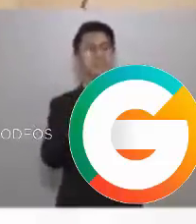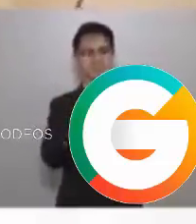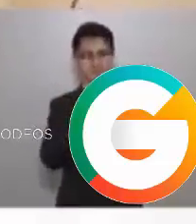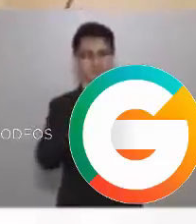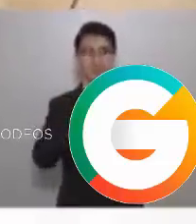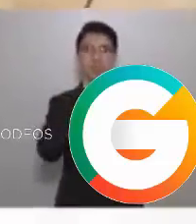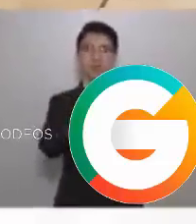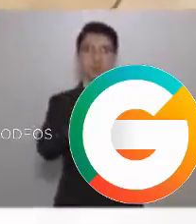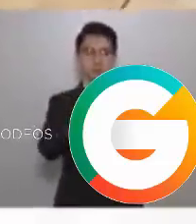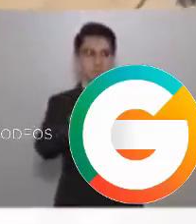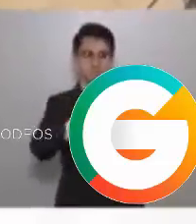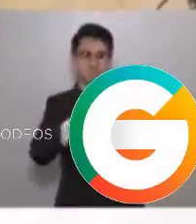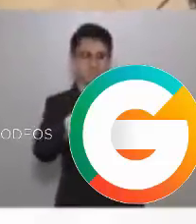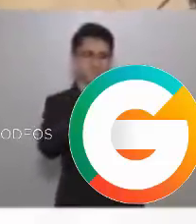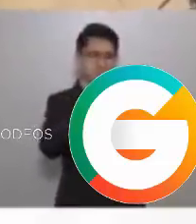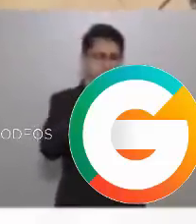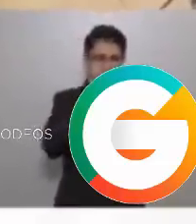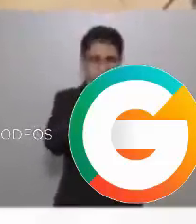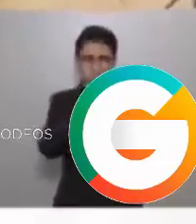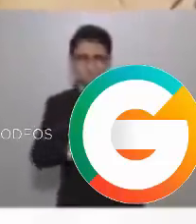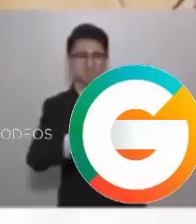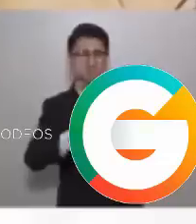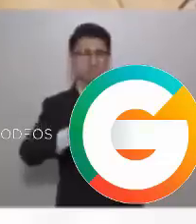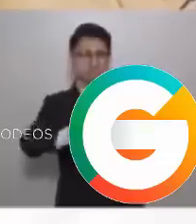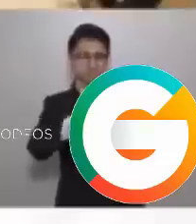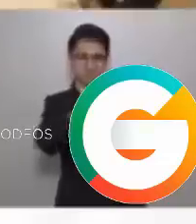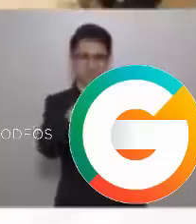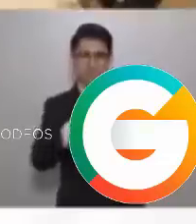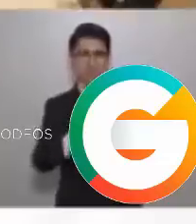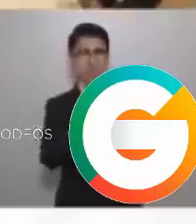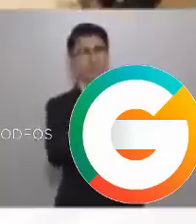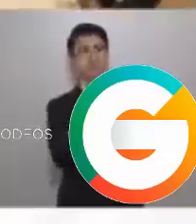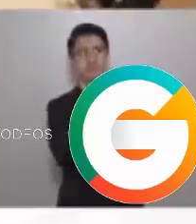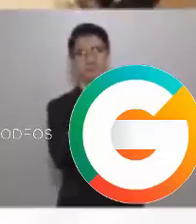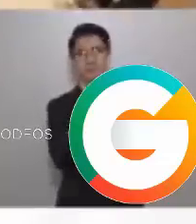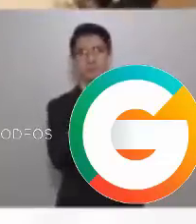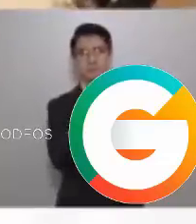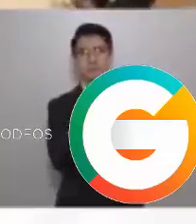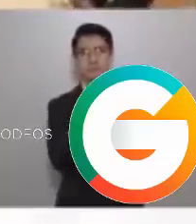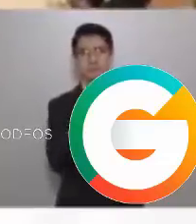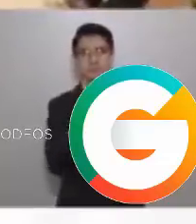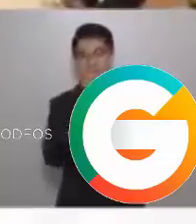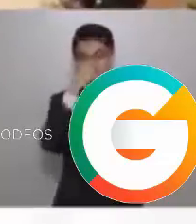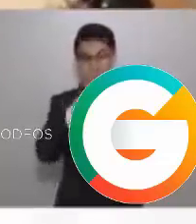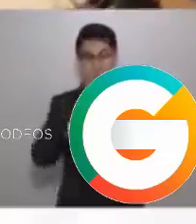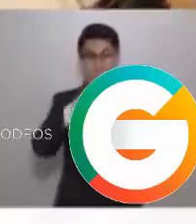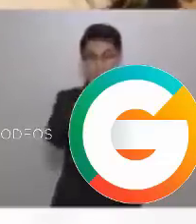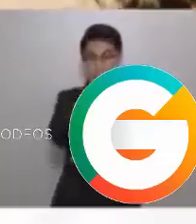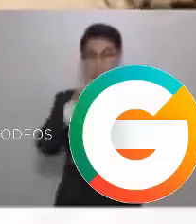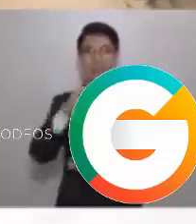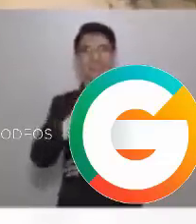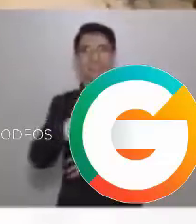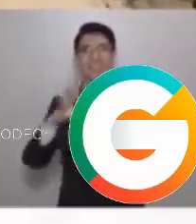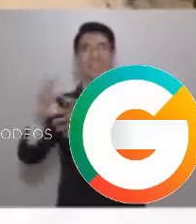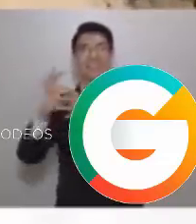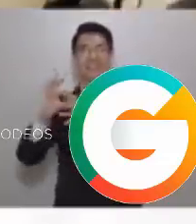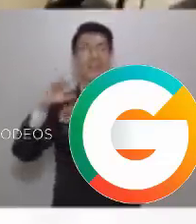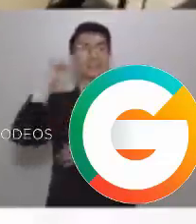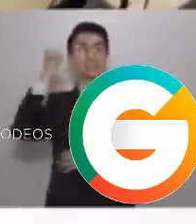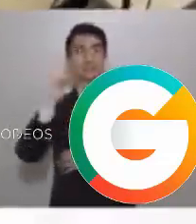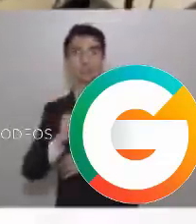de con un sentido de pertenencia entre Sinaloa y Tijuana, respectivamente. César Esparza,